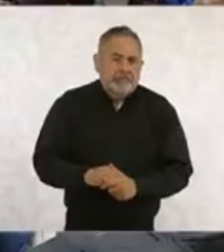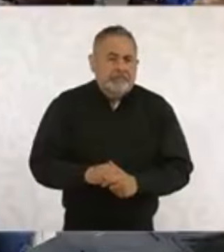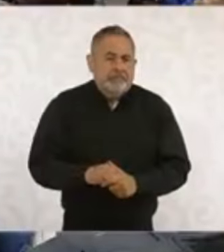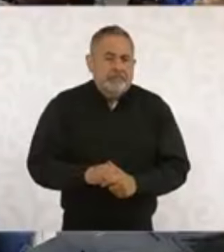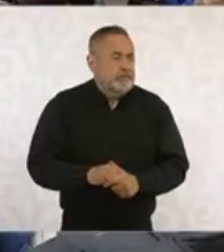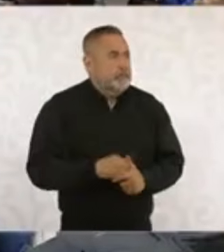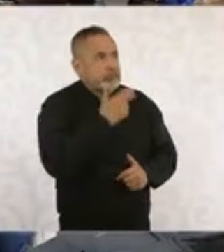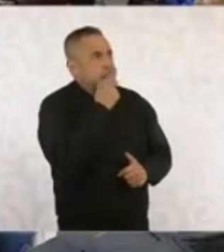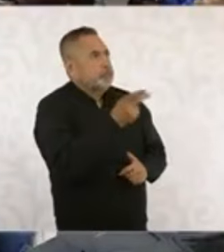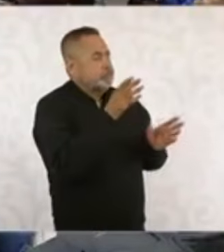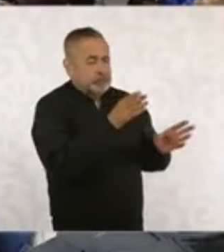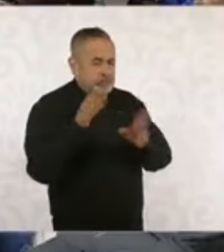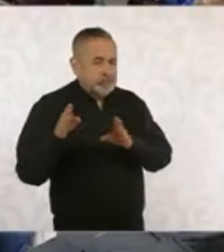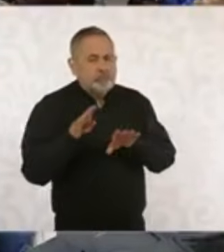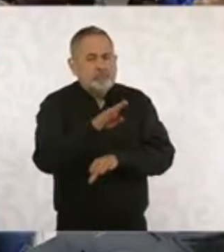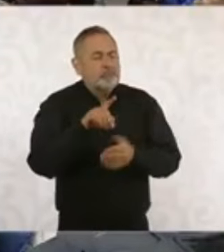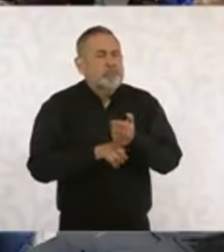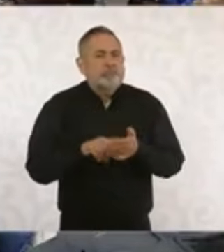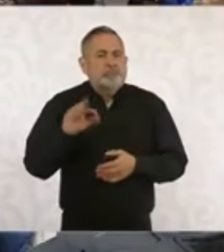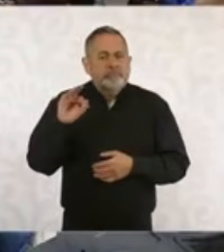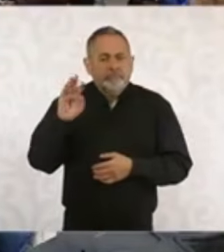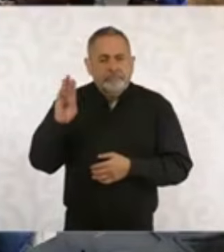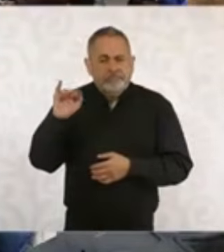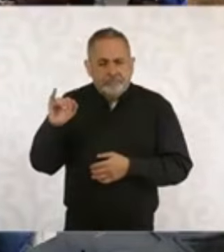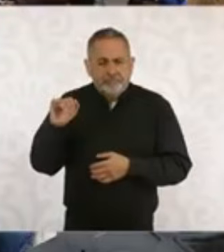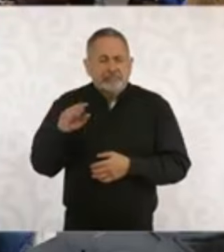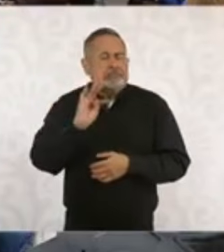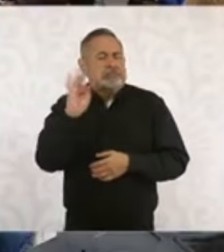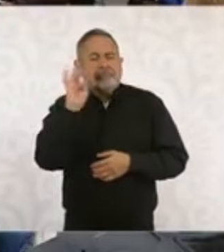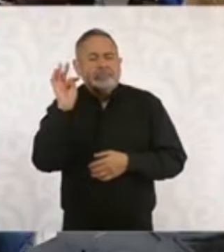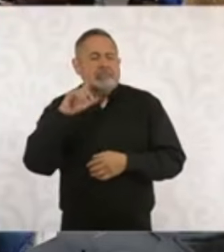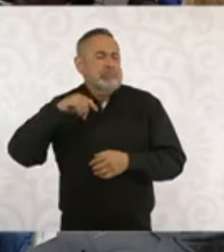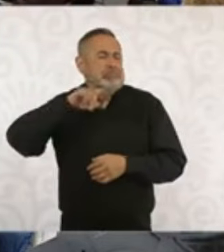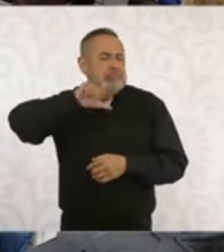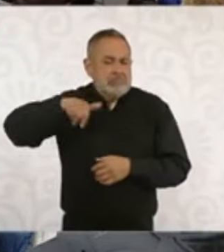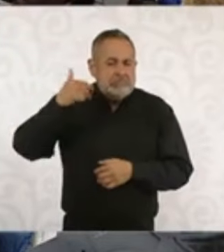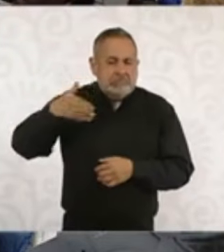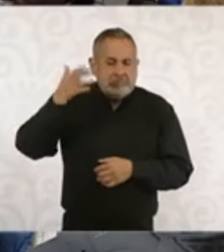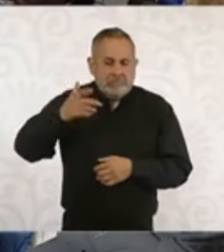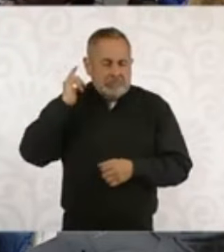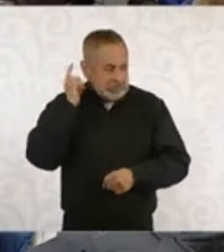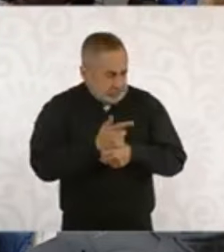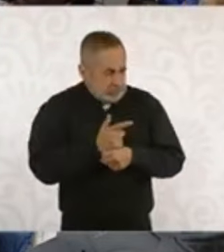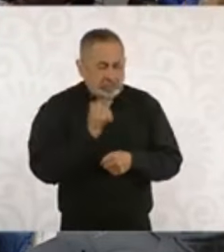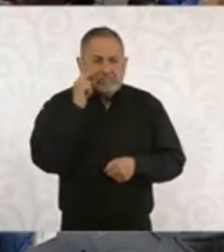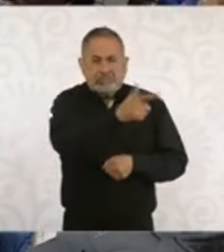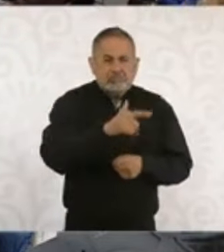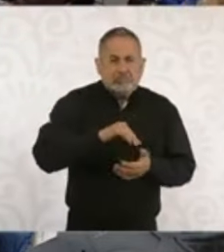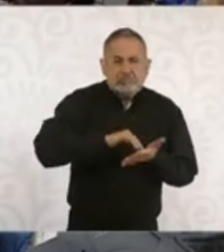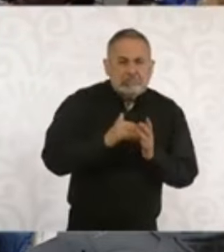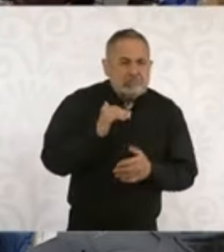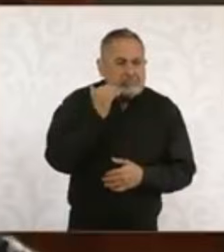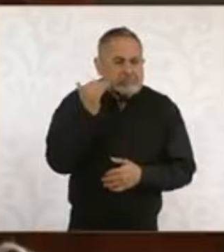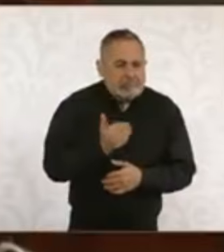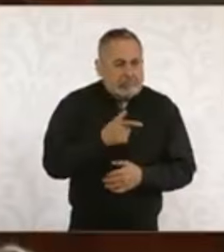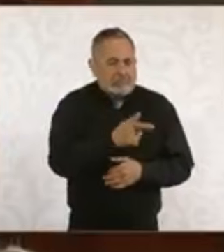tema de la actuación del FBI, si se descubriera posteriormente que hubo alguna irregularidad en el accionar,